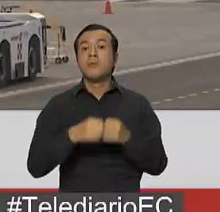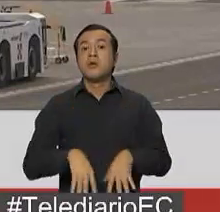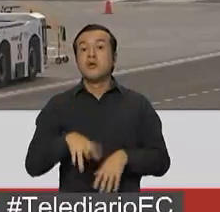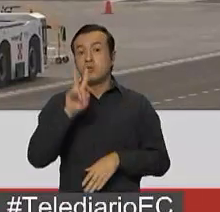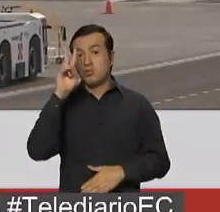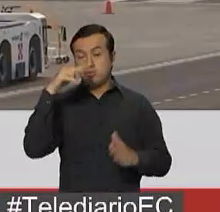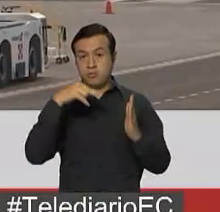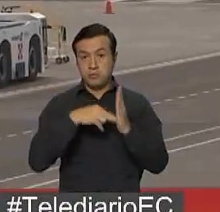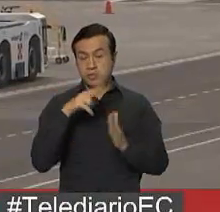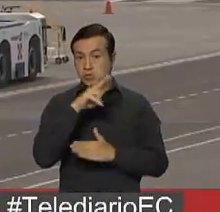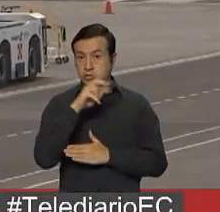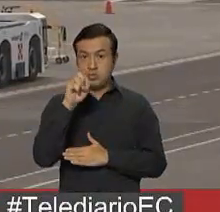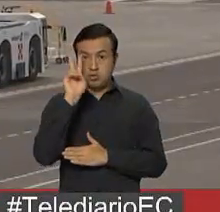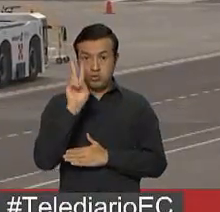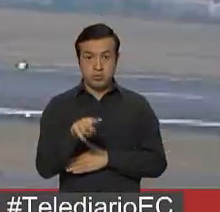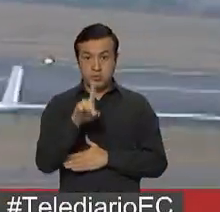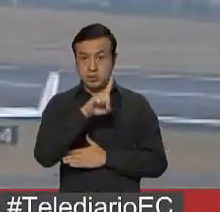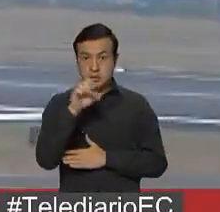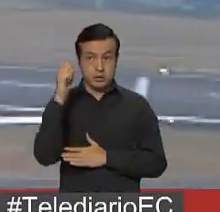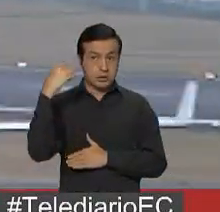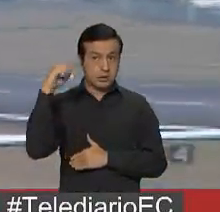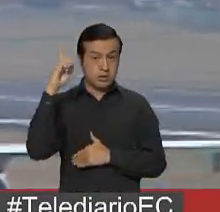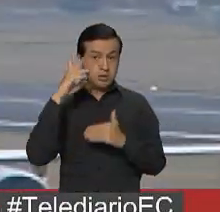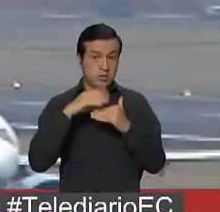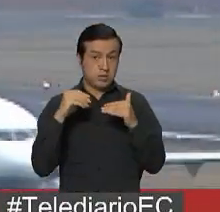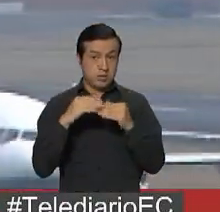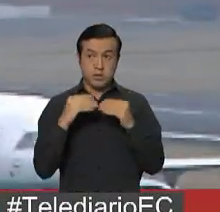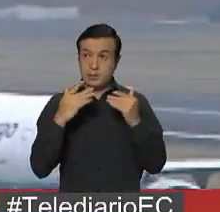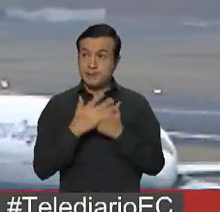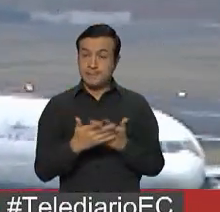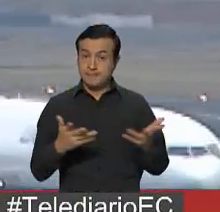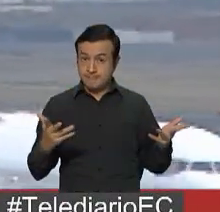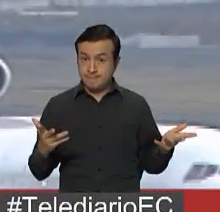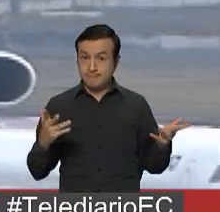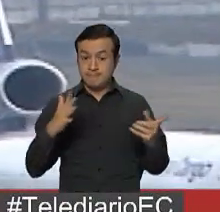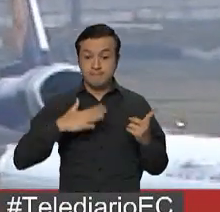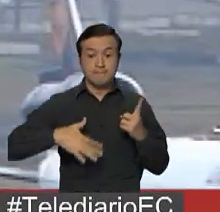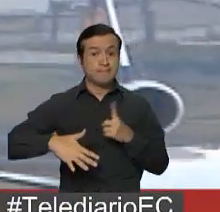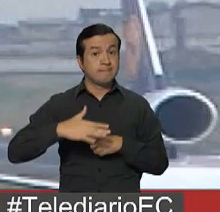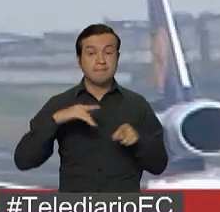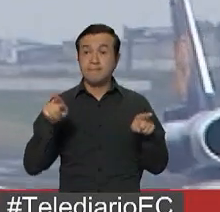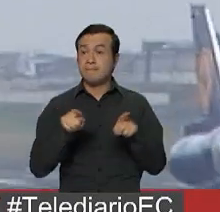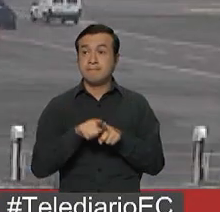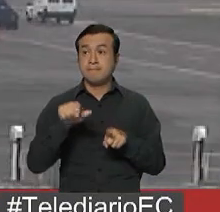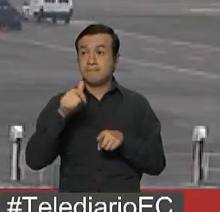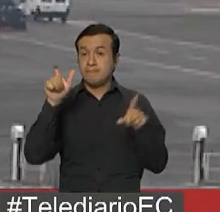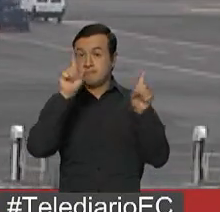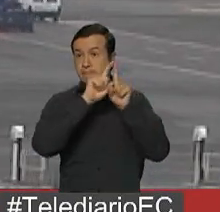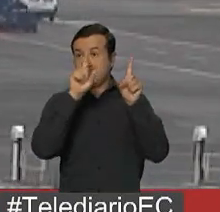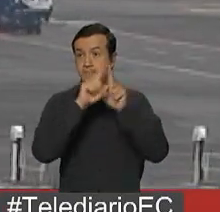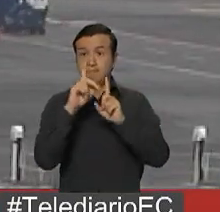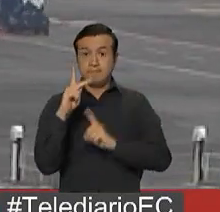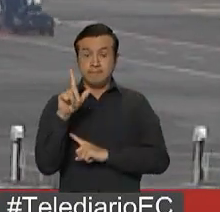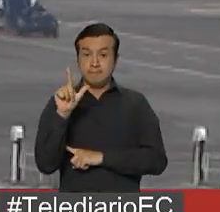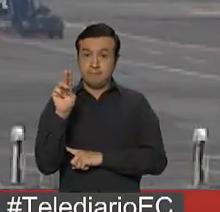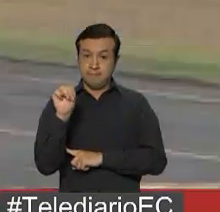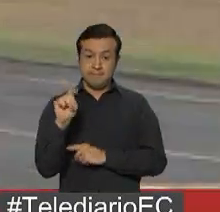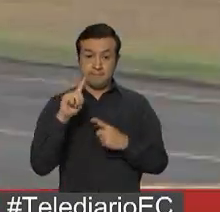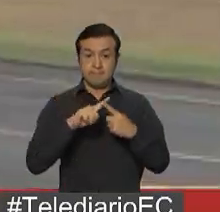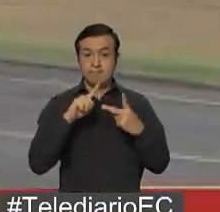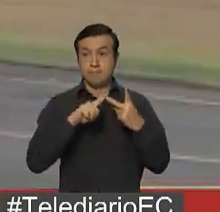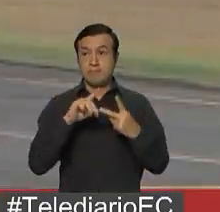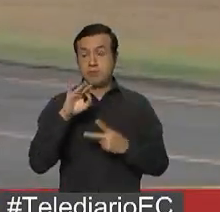doscientos y dos mil cien millones de dólares respectivamente la situación es la misma para otras empresas como klm lufthansa